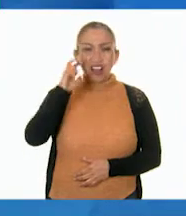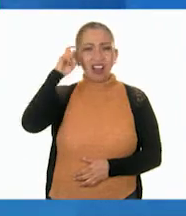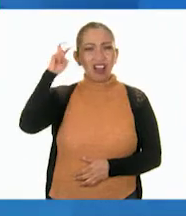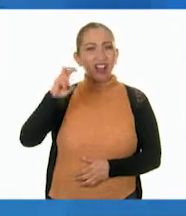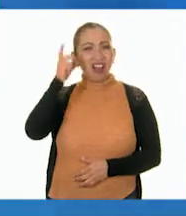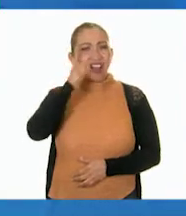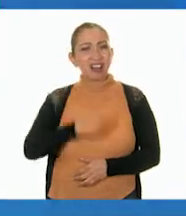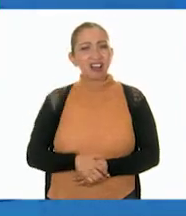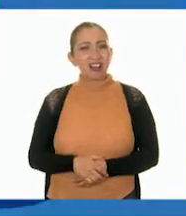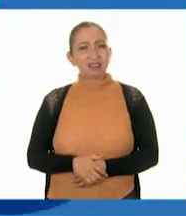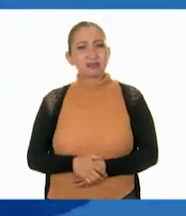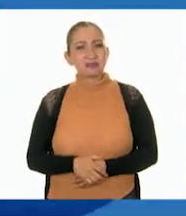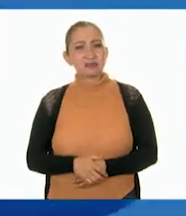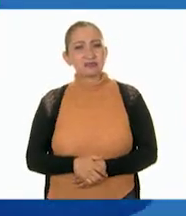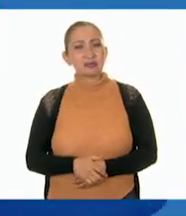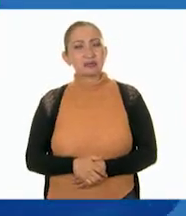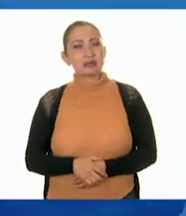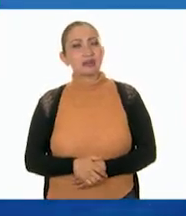una siesta?